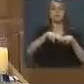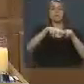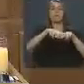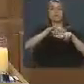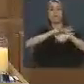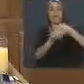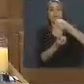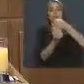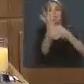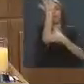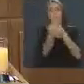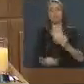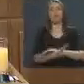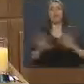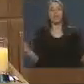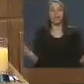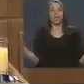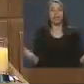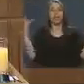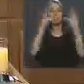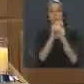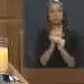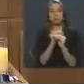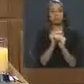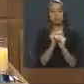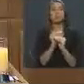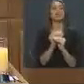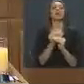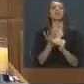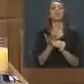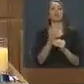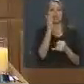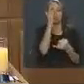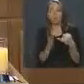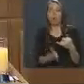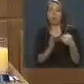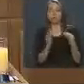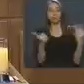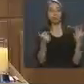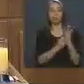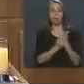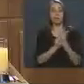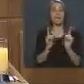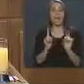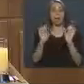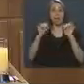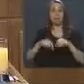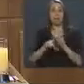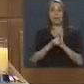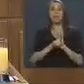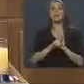no va a existir. Ya la devolución se va a haber producido. Por esa razón...